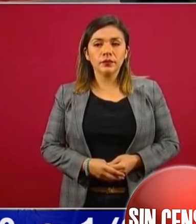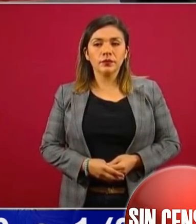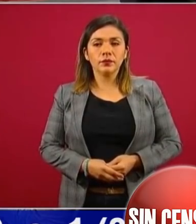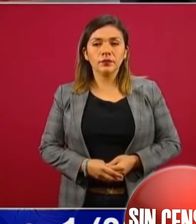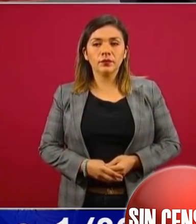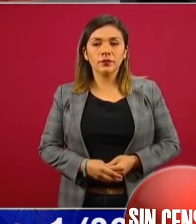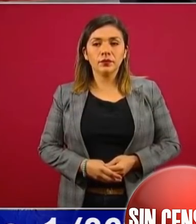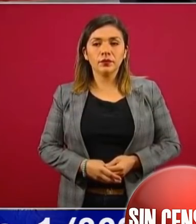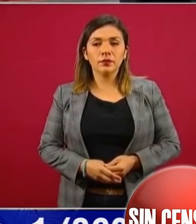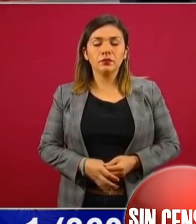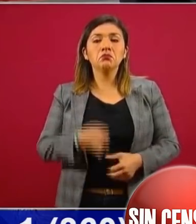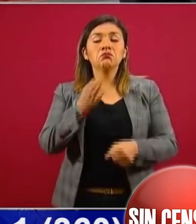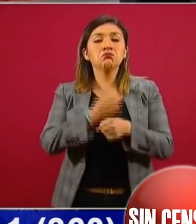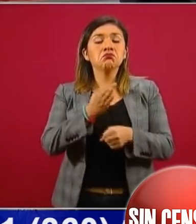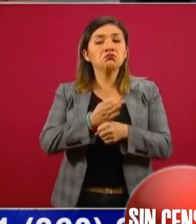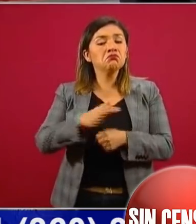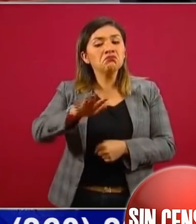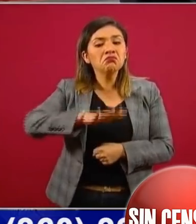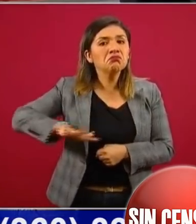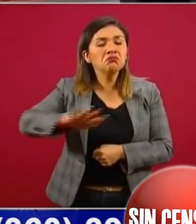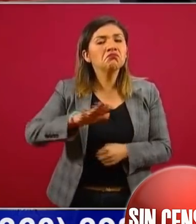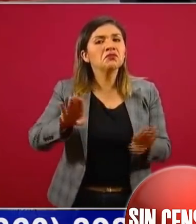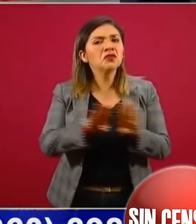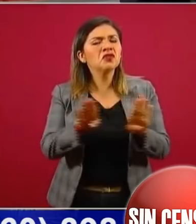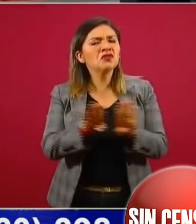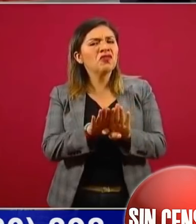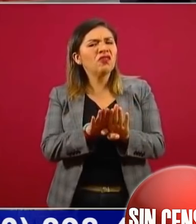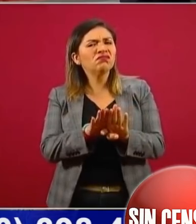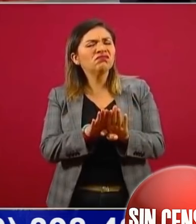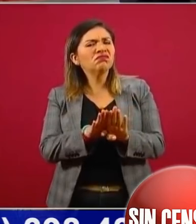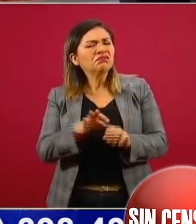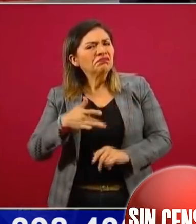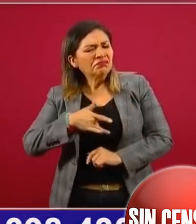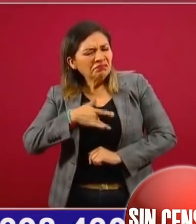está en una actitud